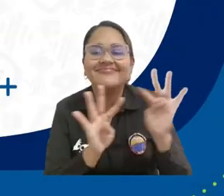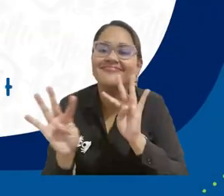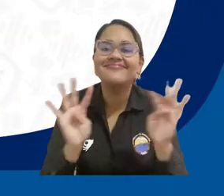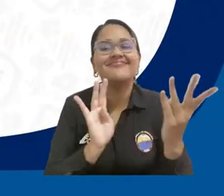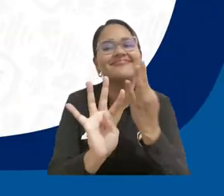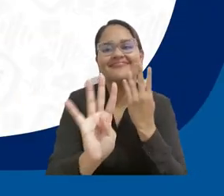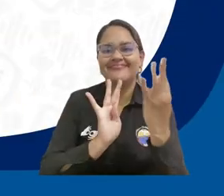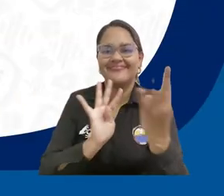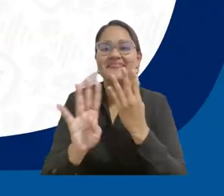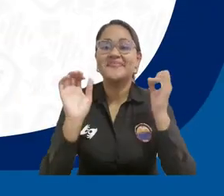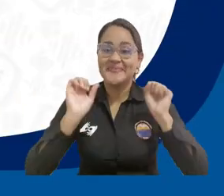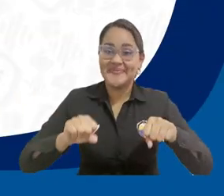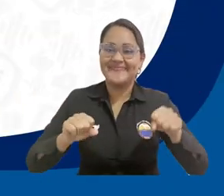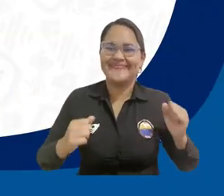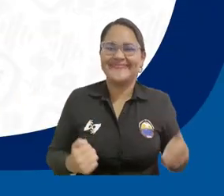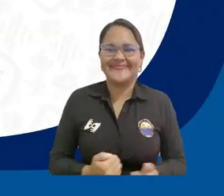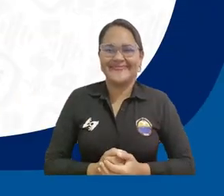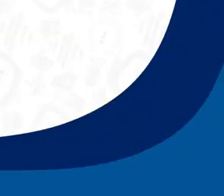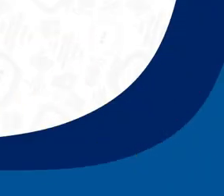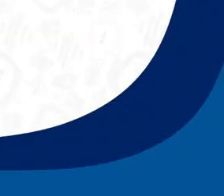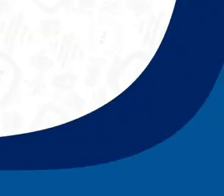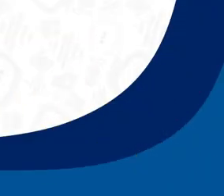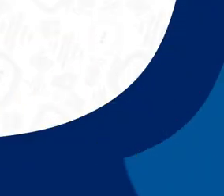Aún más incluyente e innovadora.